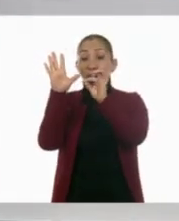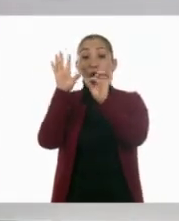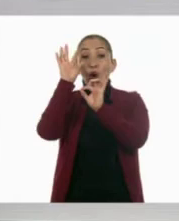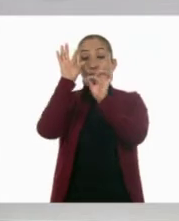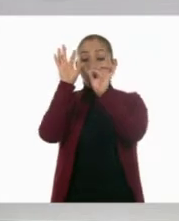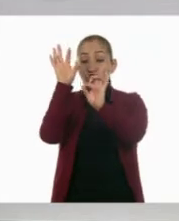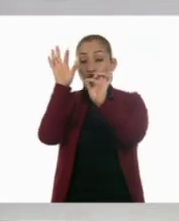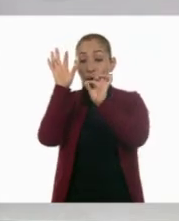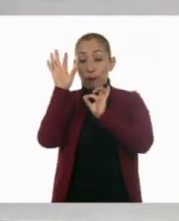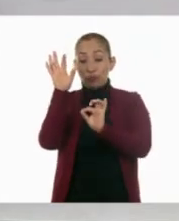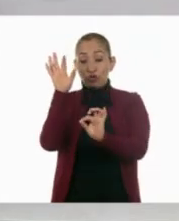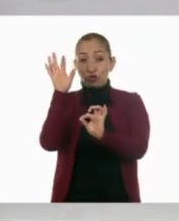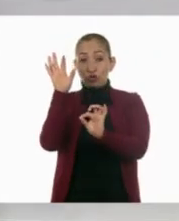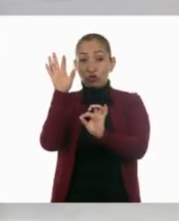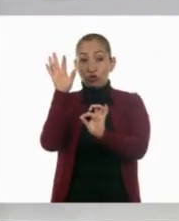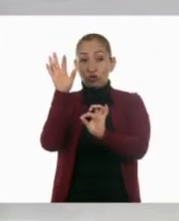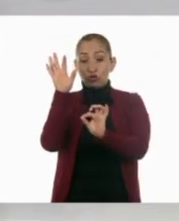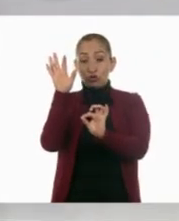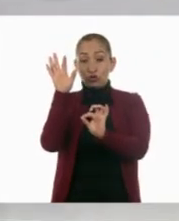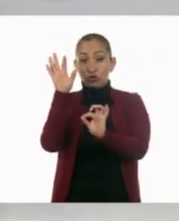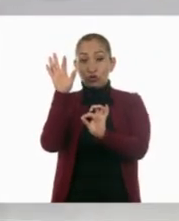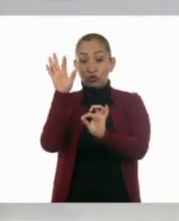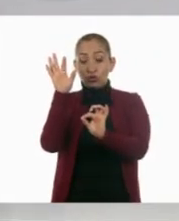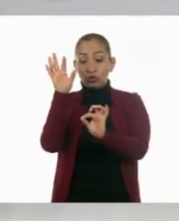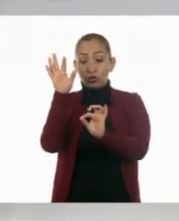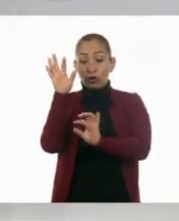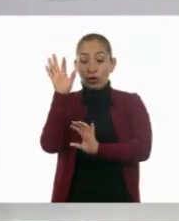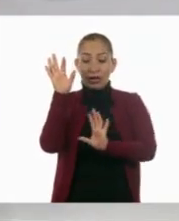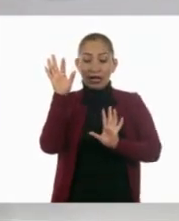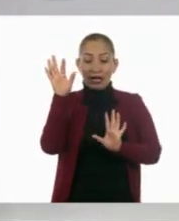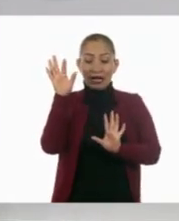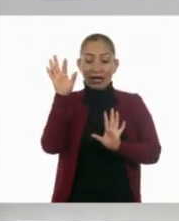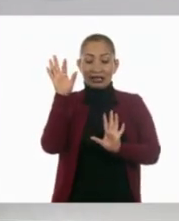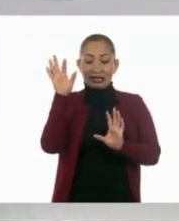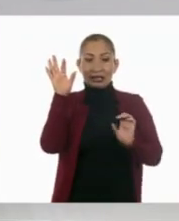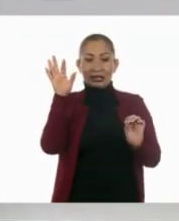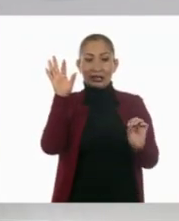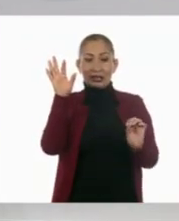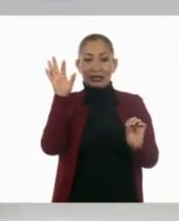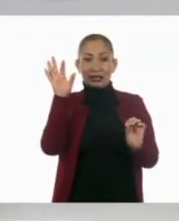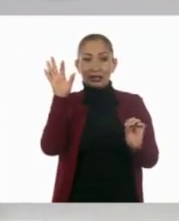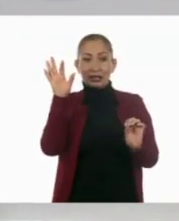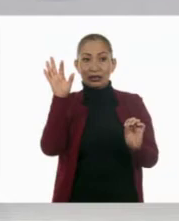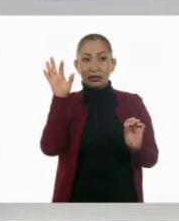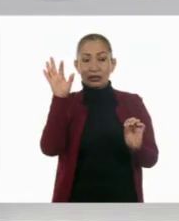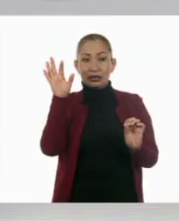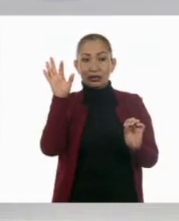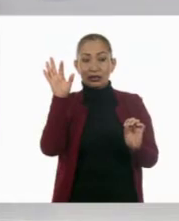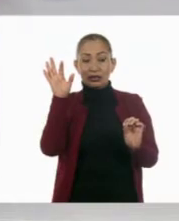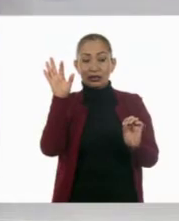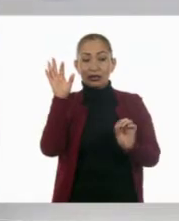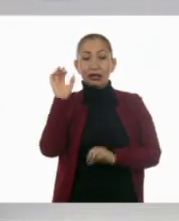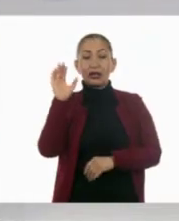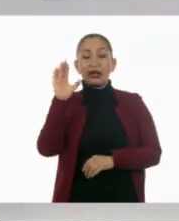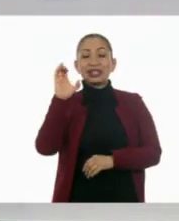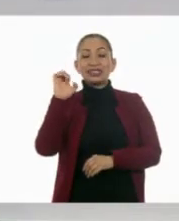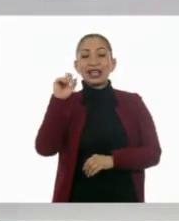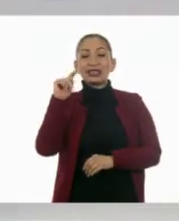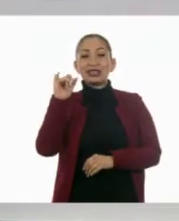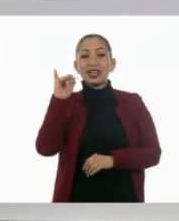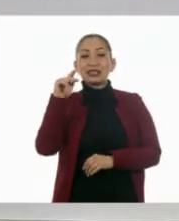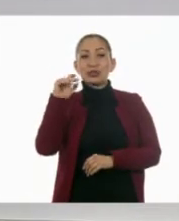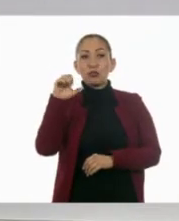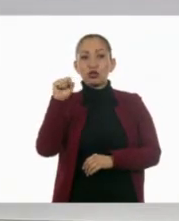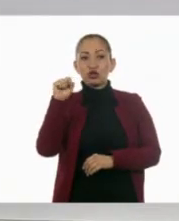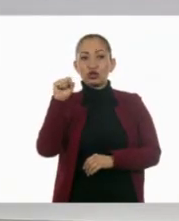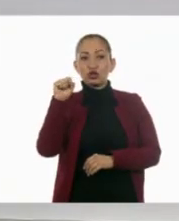decimal con los 50 centésimos. Fíjense.